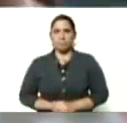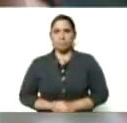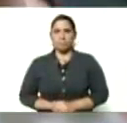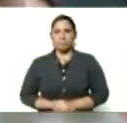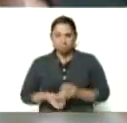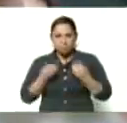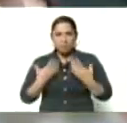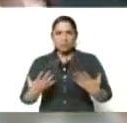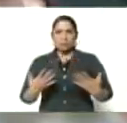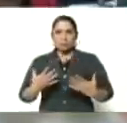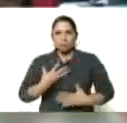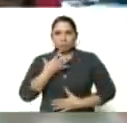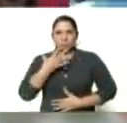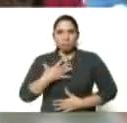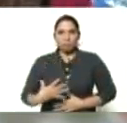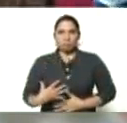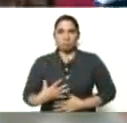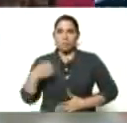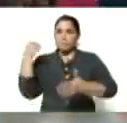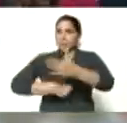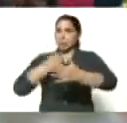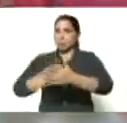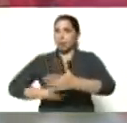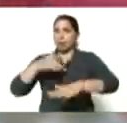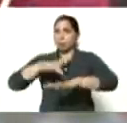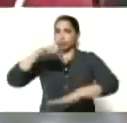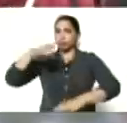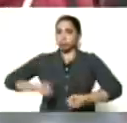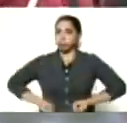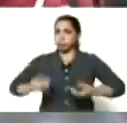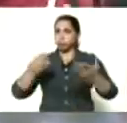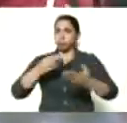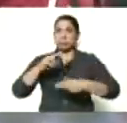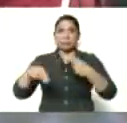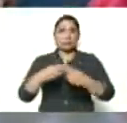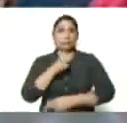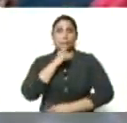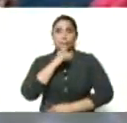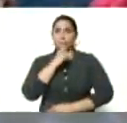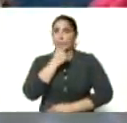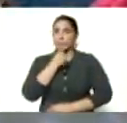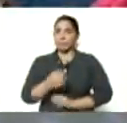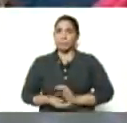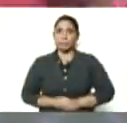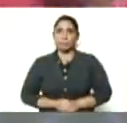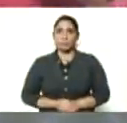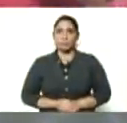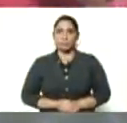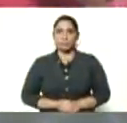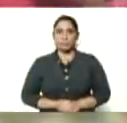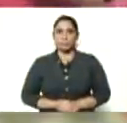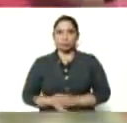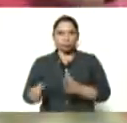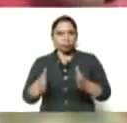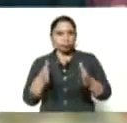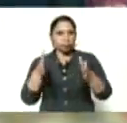oxigenante para las batallas que nos toca dar, nada fáciles por el destino de nuestro